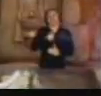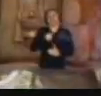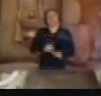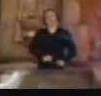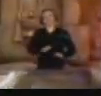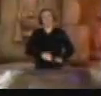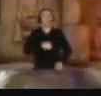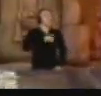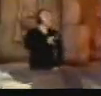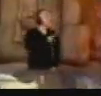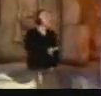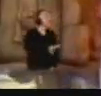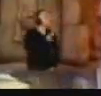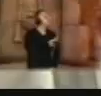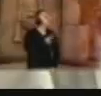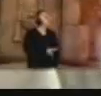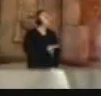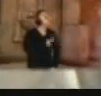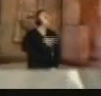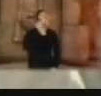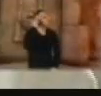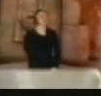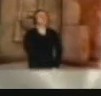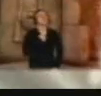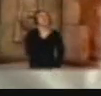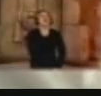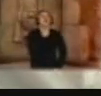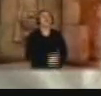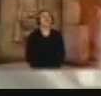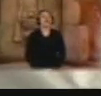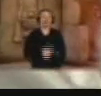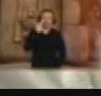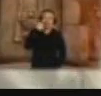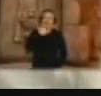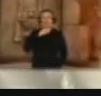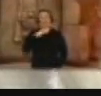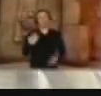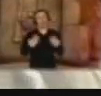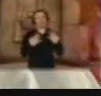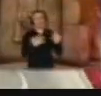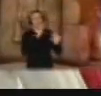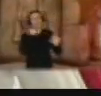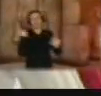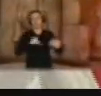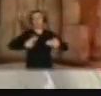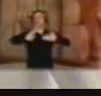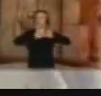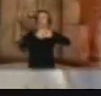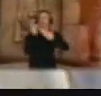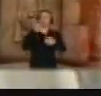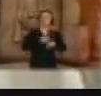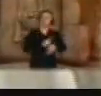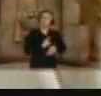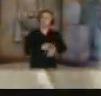decir? Caballero. Hazme caso. Señorita. Dime, mi niño lindo. A ver si nos damos un poquito de prisa, que ya es hora de cerrar. Ay, vale, hasta luego, los quiero